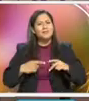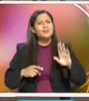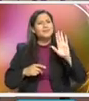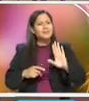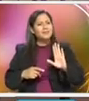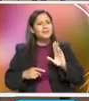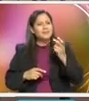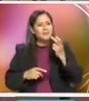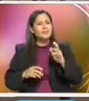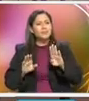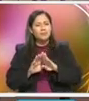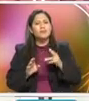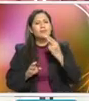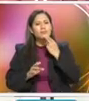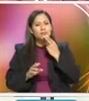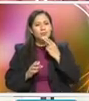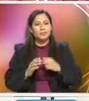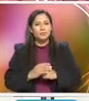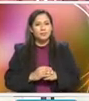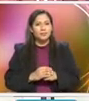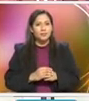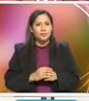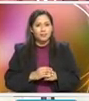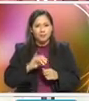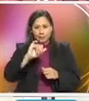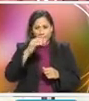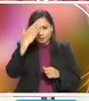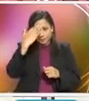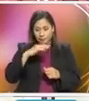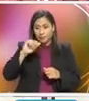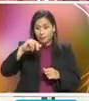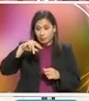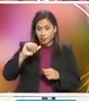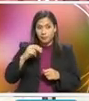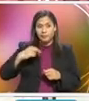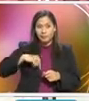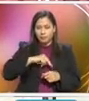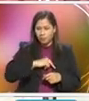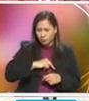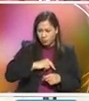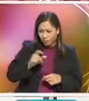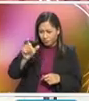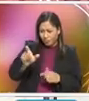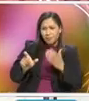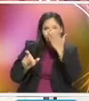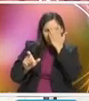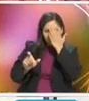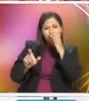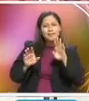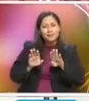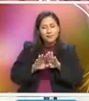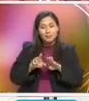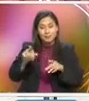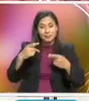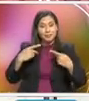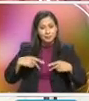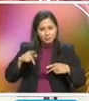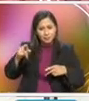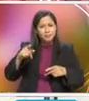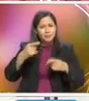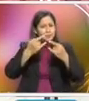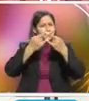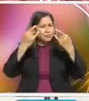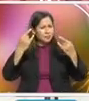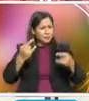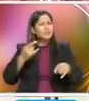nos sirve? Claro, porque además en este caso, Ana, lo que vamos nosotros a identificar es que el personaje lo conocemos en la historia